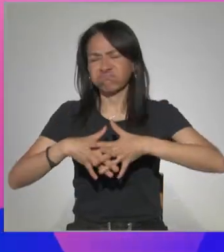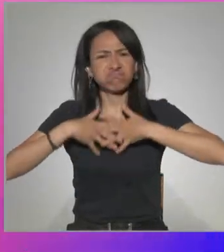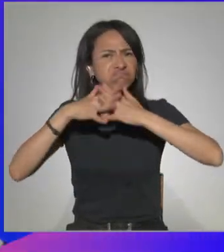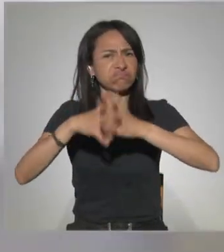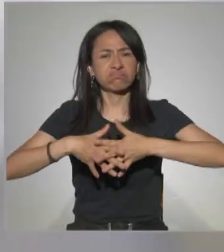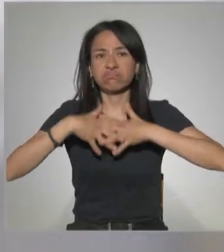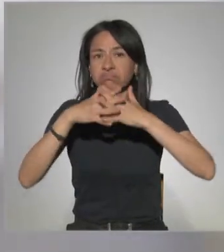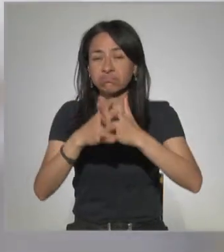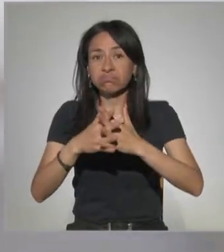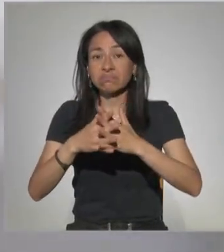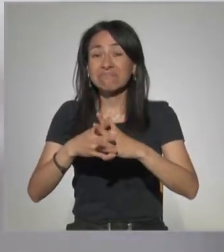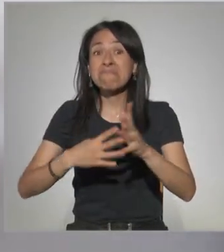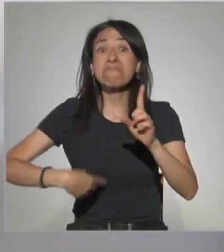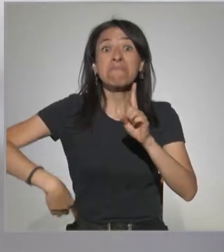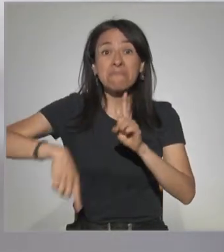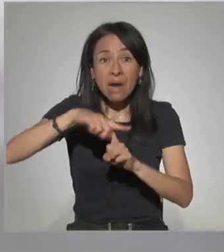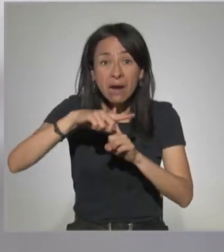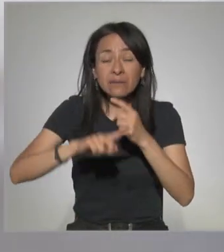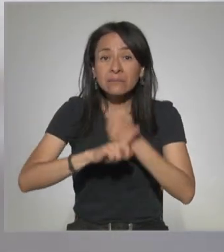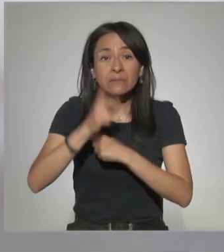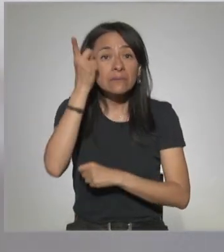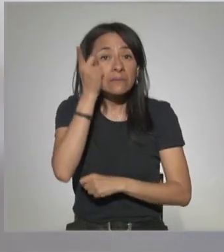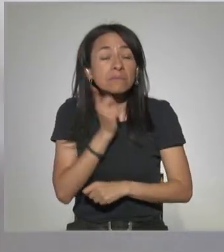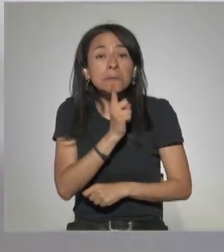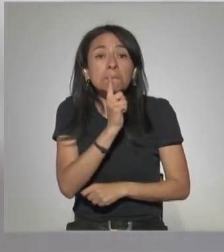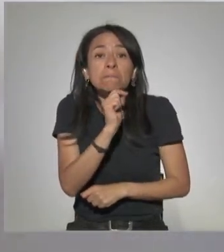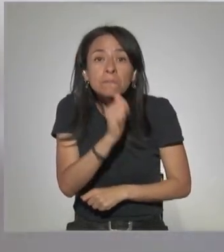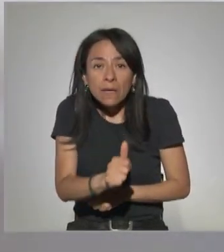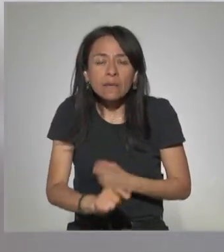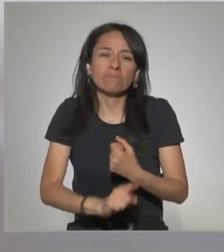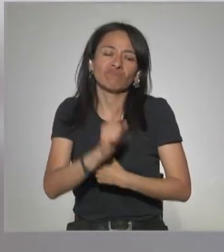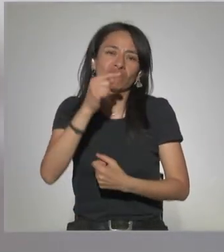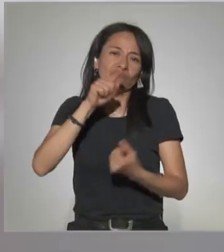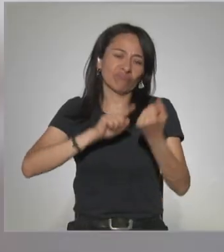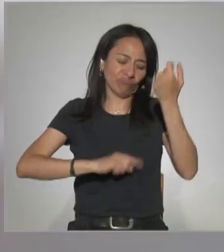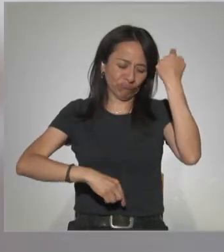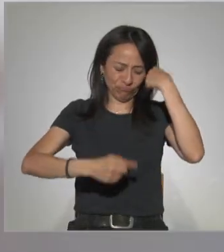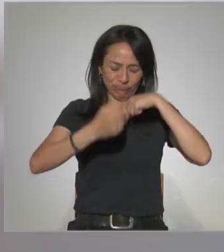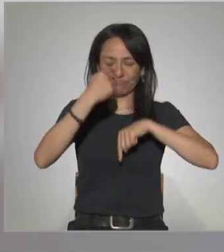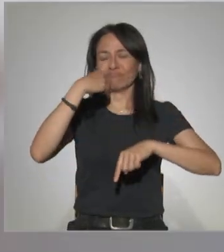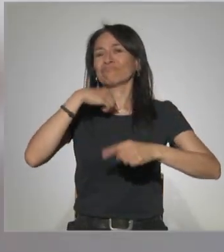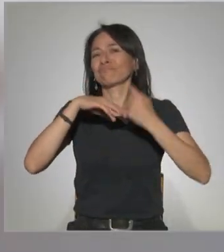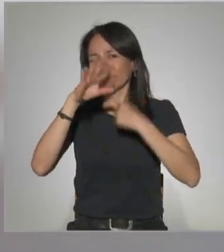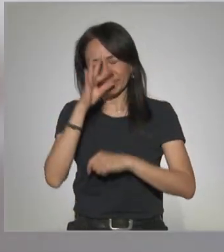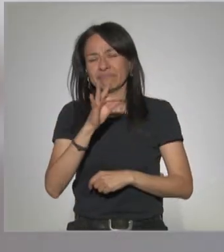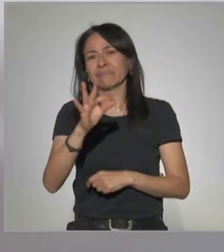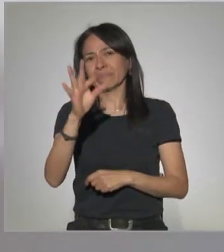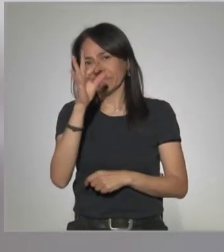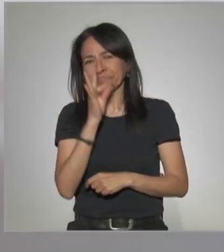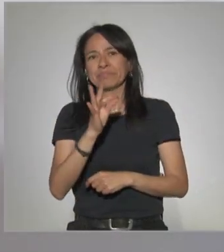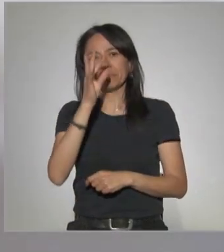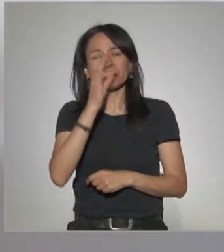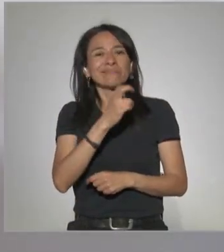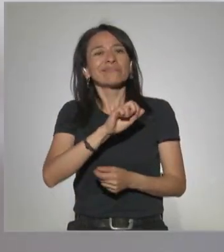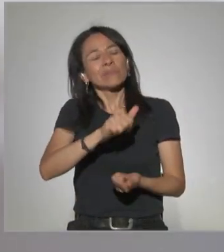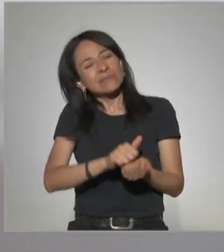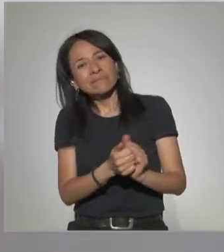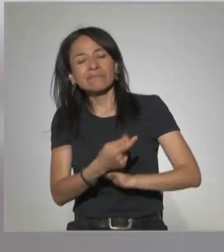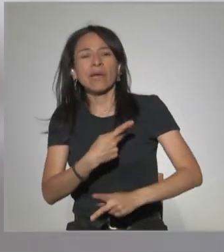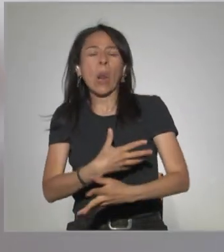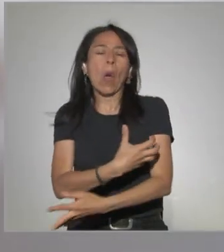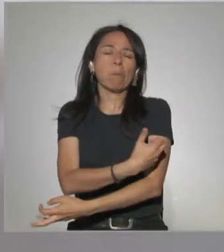dormimos, eso también va a empezar a tener problemas metabólicos importantes que eventualmente se traducen como problemas de sobrepeso